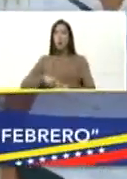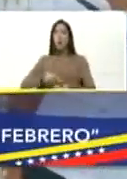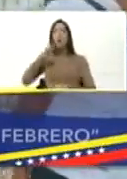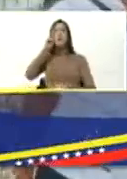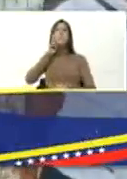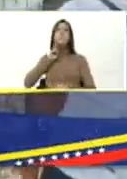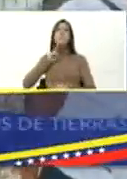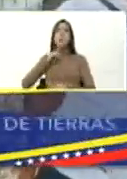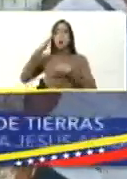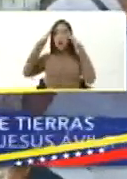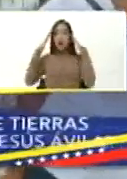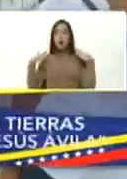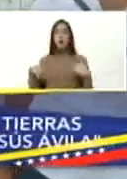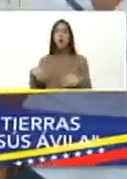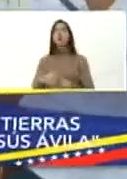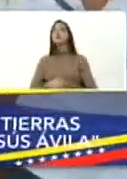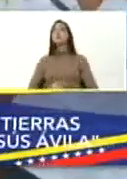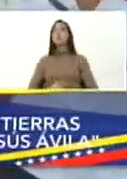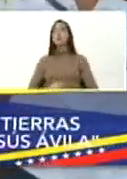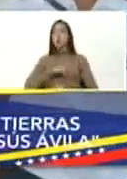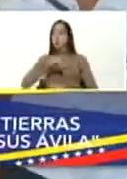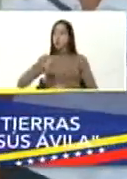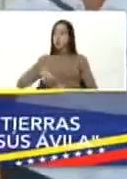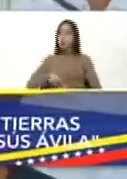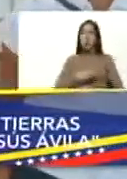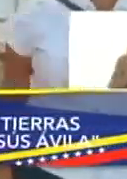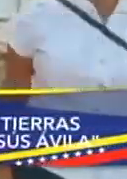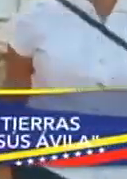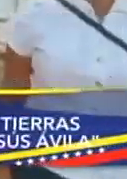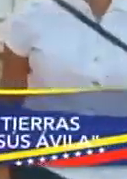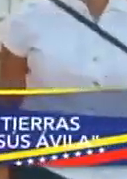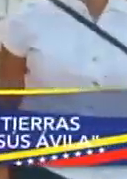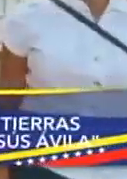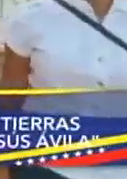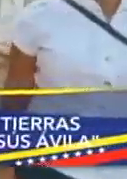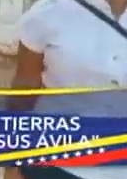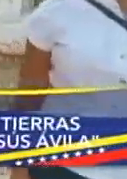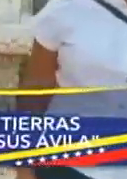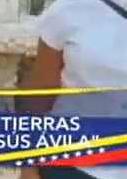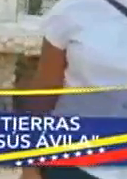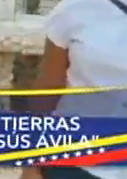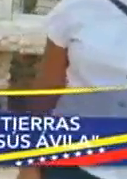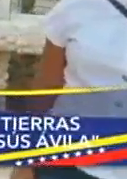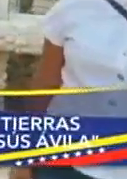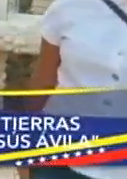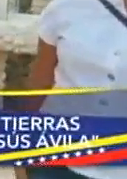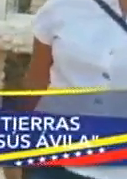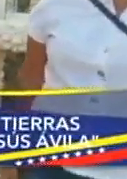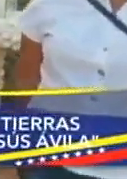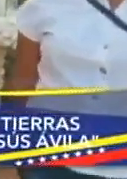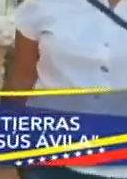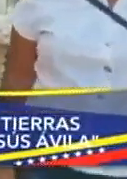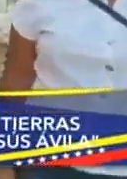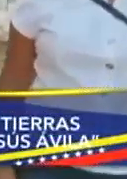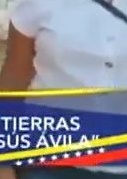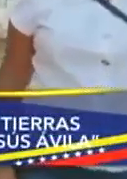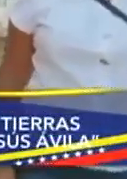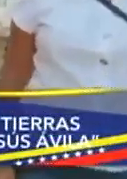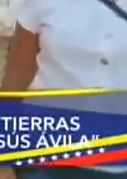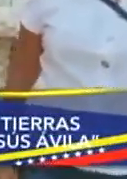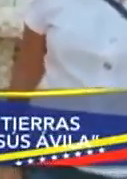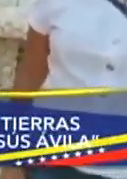Valle. Nos encontramos en la hermosa isla de Margarita, en el municipio Santiago Mariño, en la parroquia